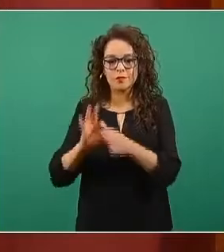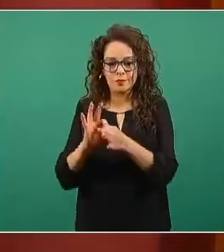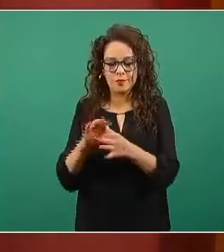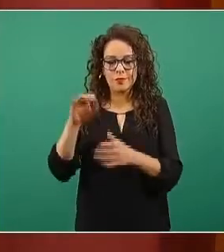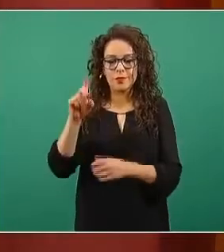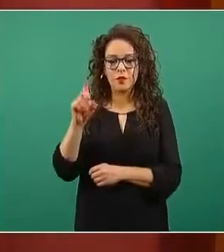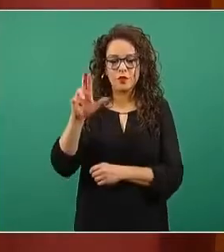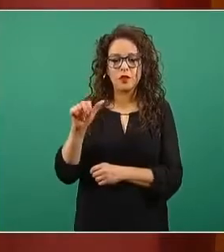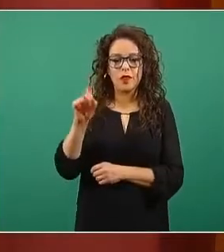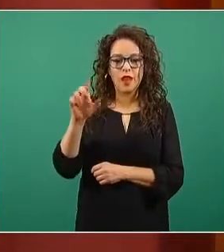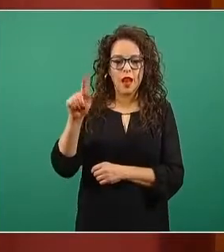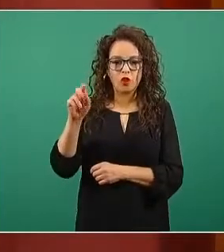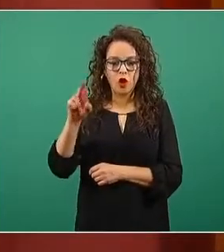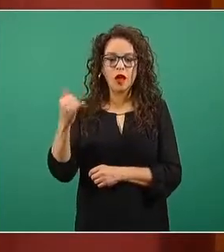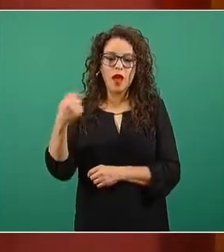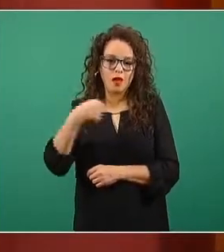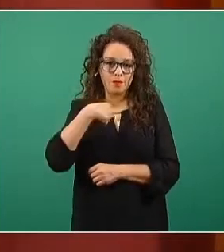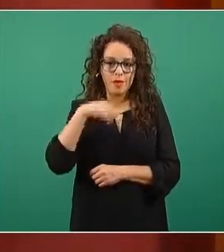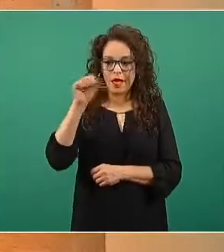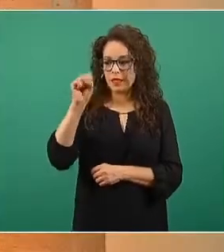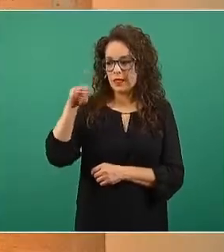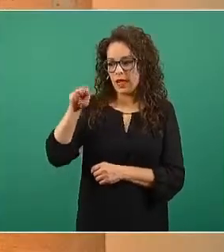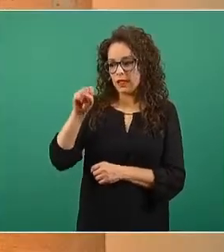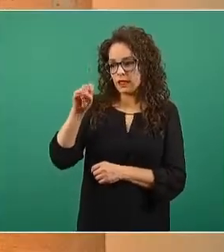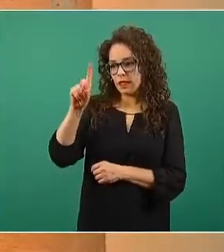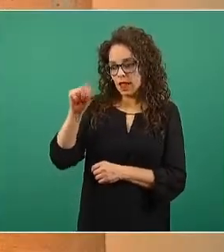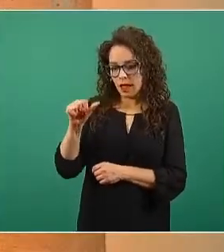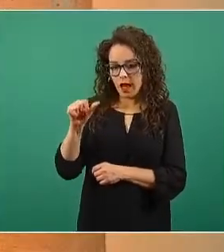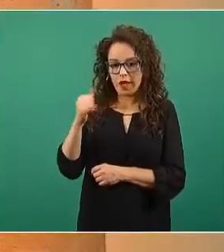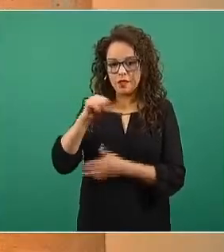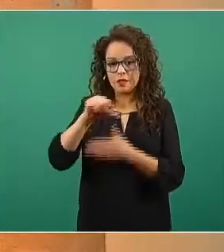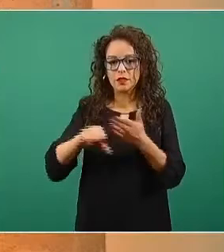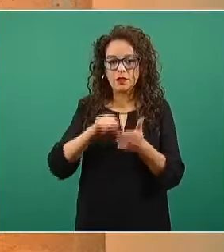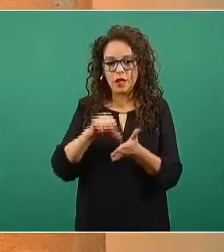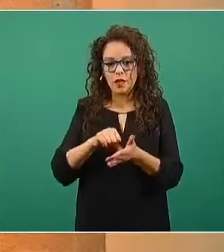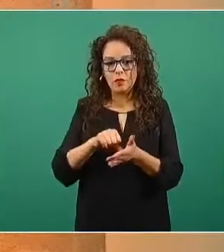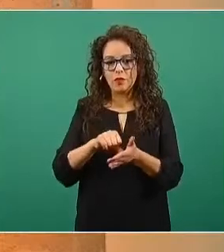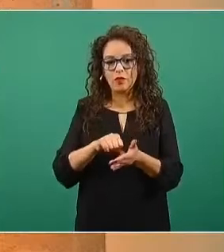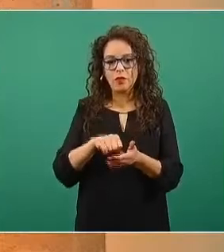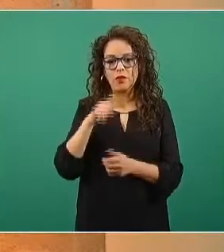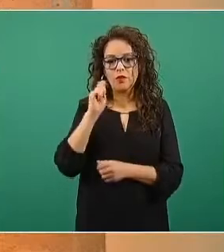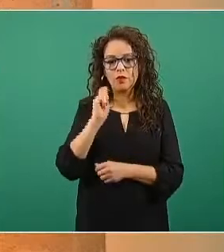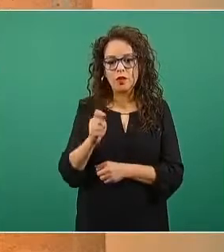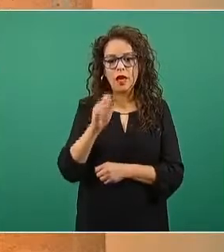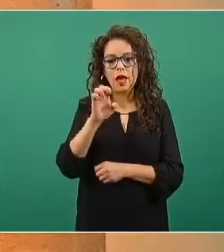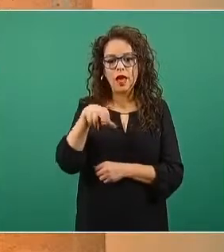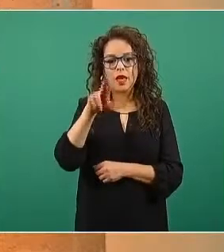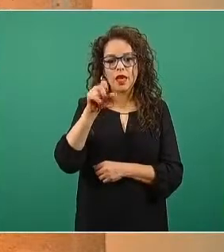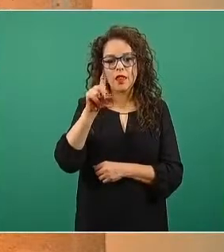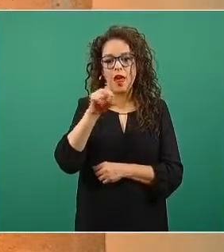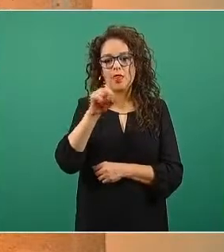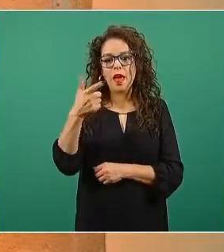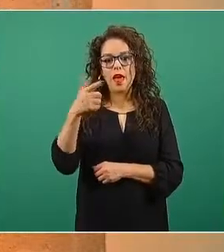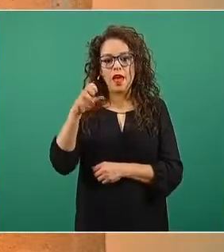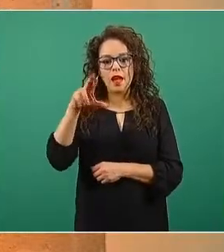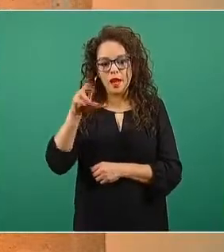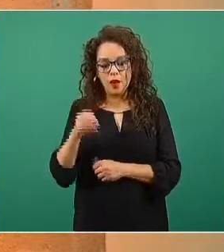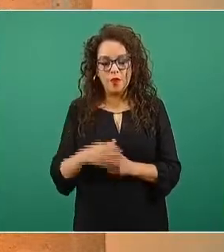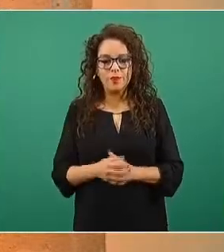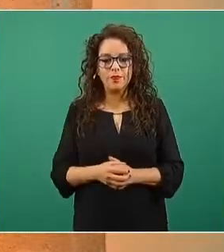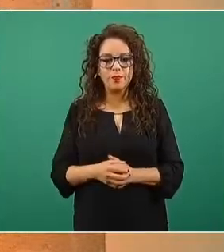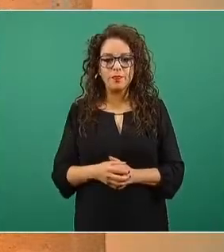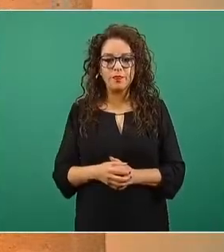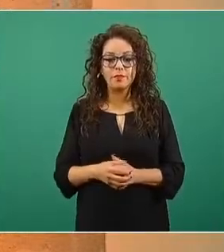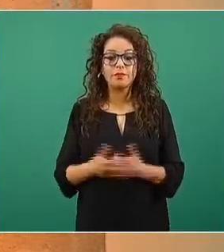a mí, el CENSIDA y el Centro Nacional de Equidad de Género y Salud Reproductiva, y desde el año pasado aumentó la